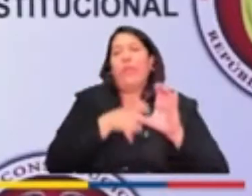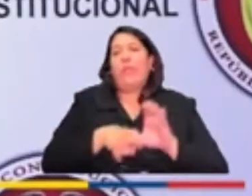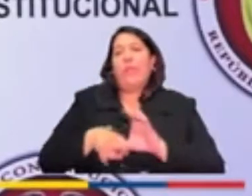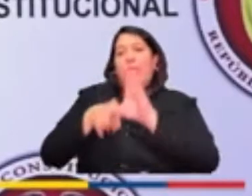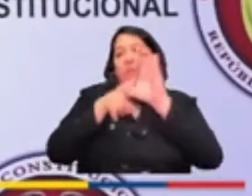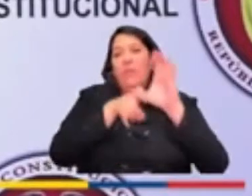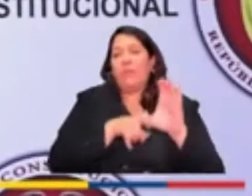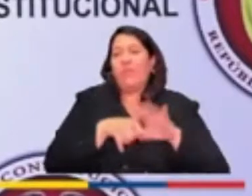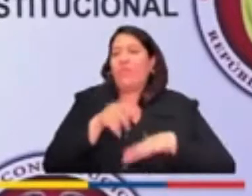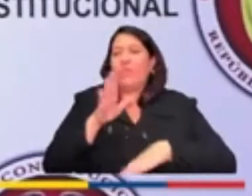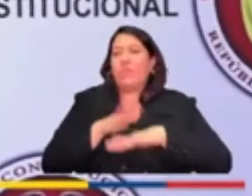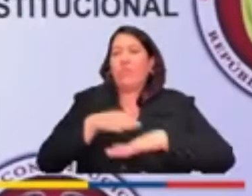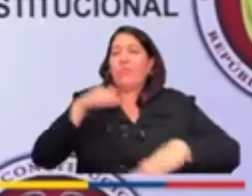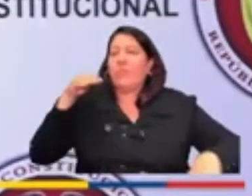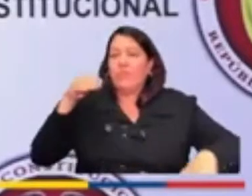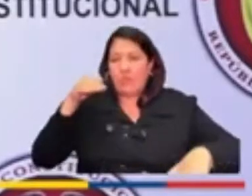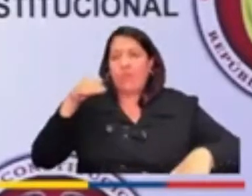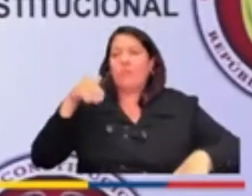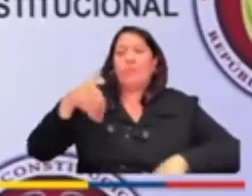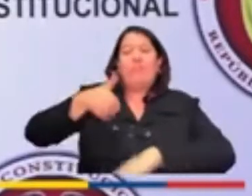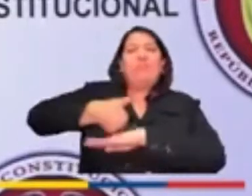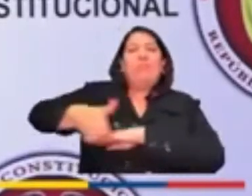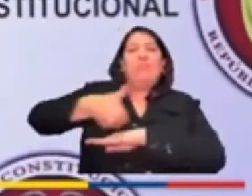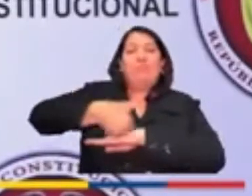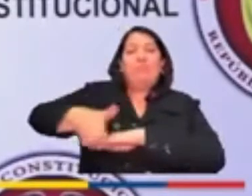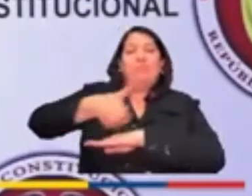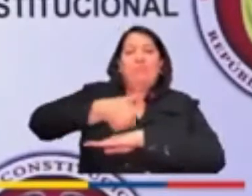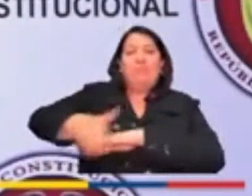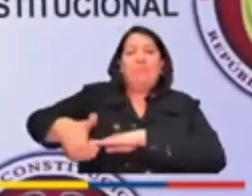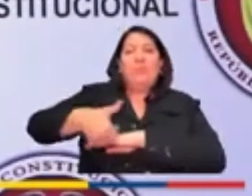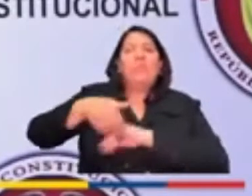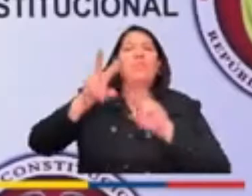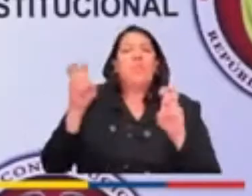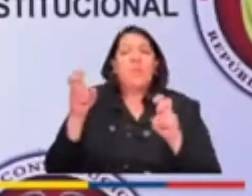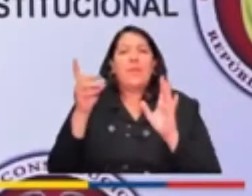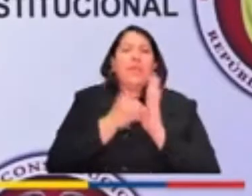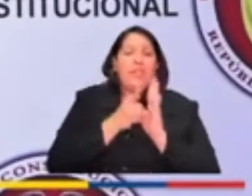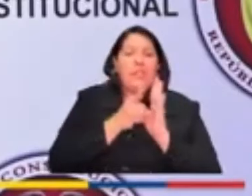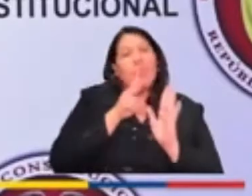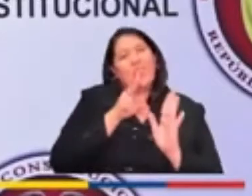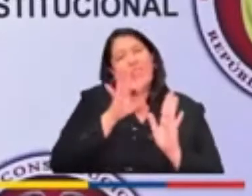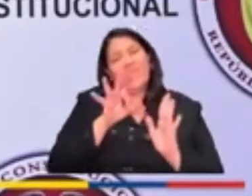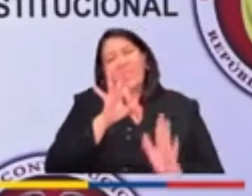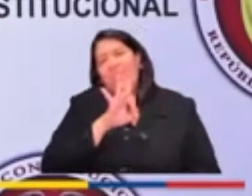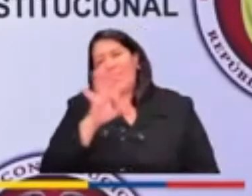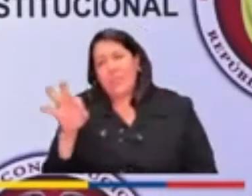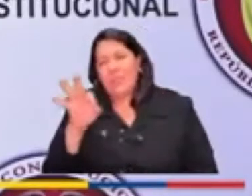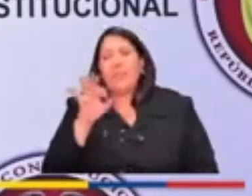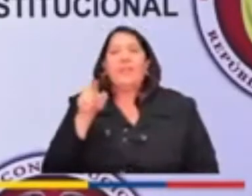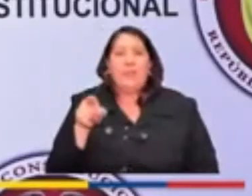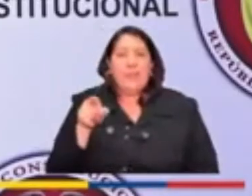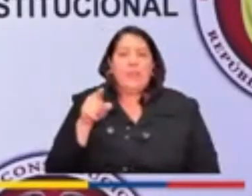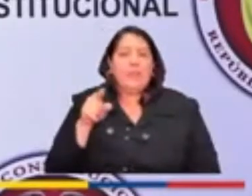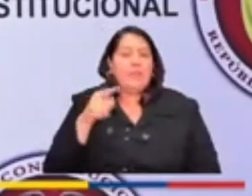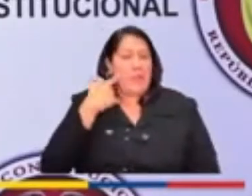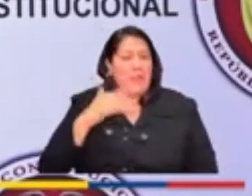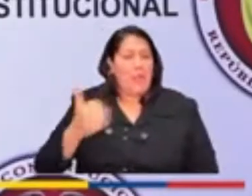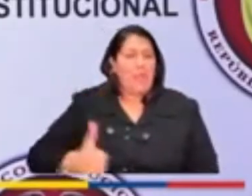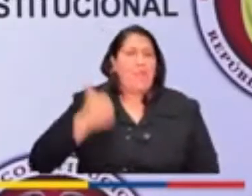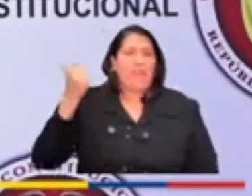a raíz de las exigencias frente a la implementación del decreto 2333, es decir, hay un abuso